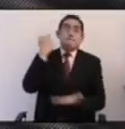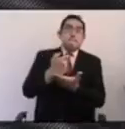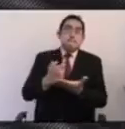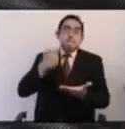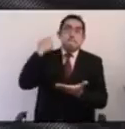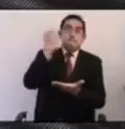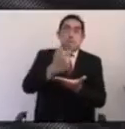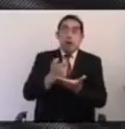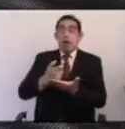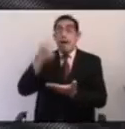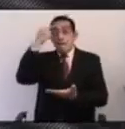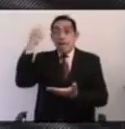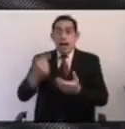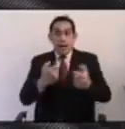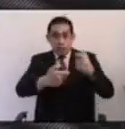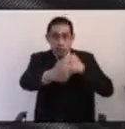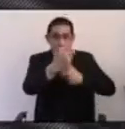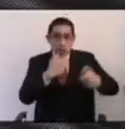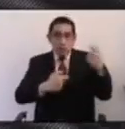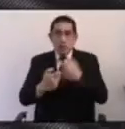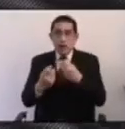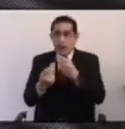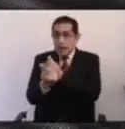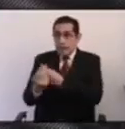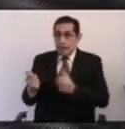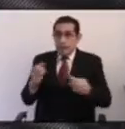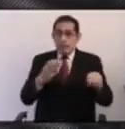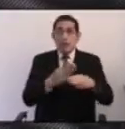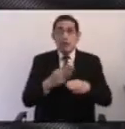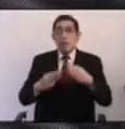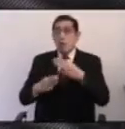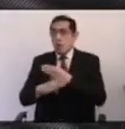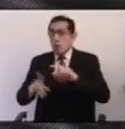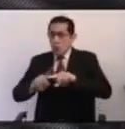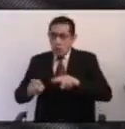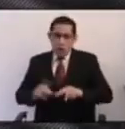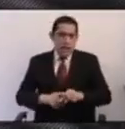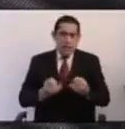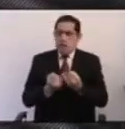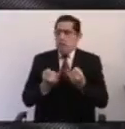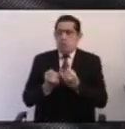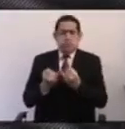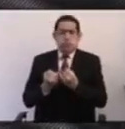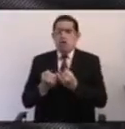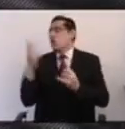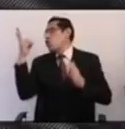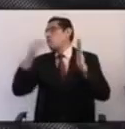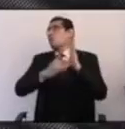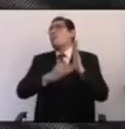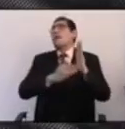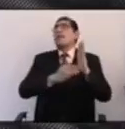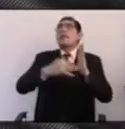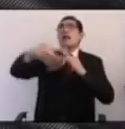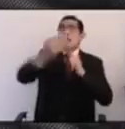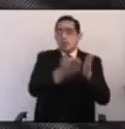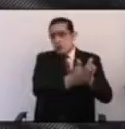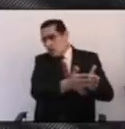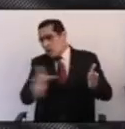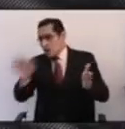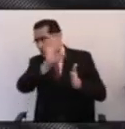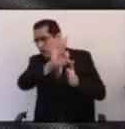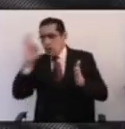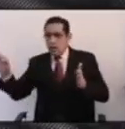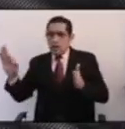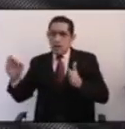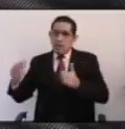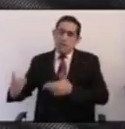en activos para la concesión. Todos estos activos, así como lo que ya se ha invertido de 2014 a la fecha, forman parte del patrimonio